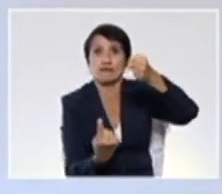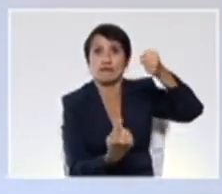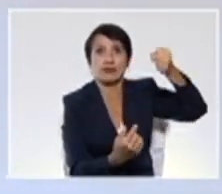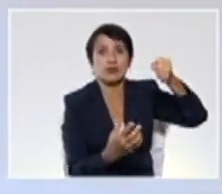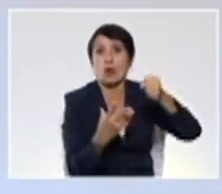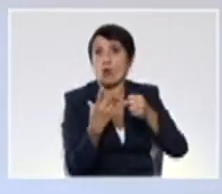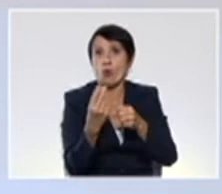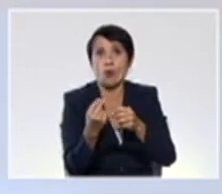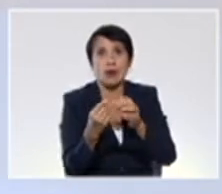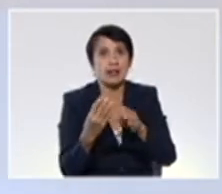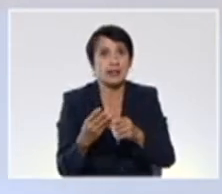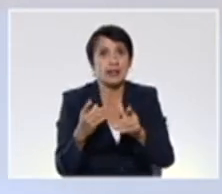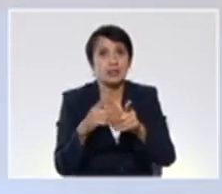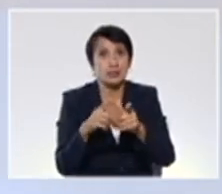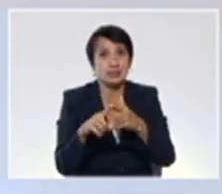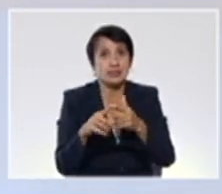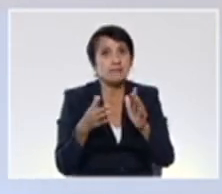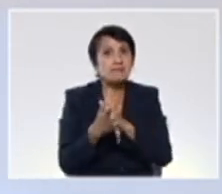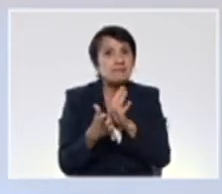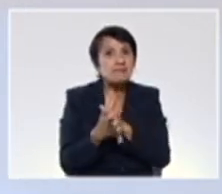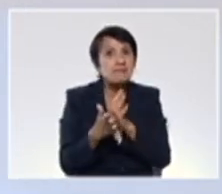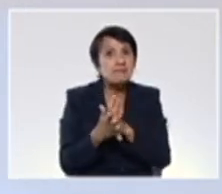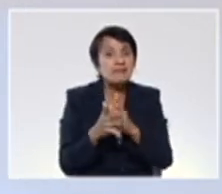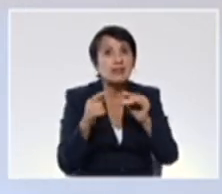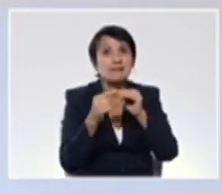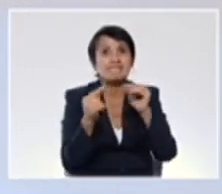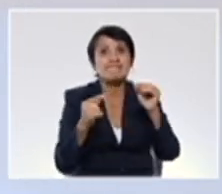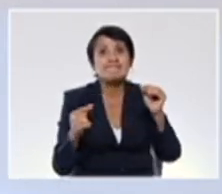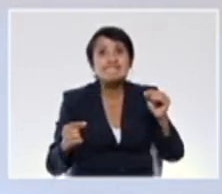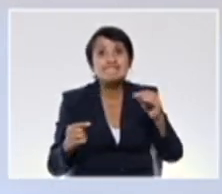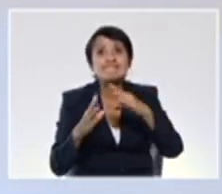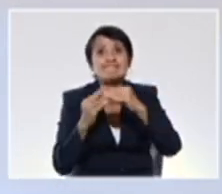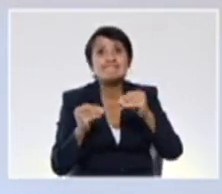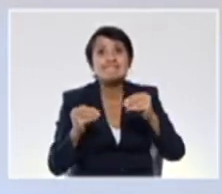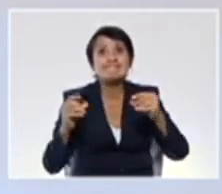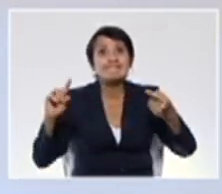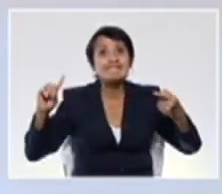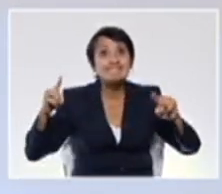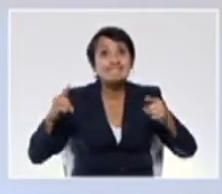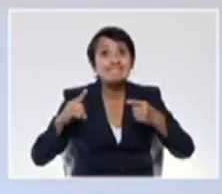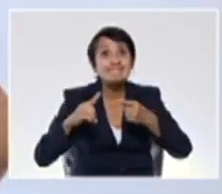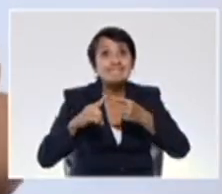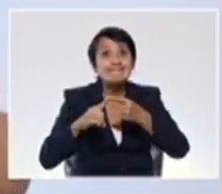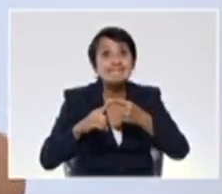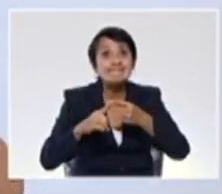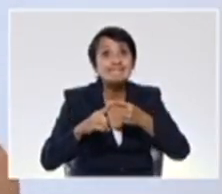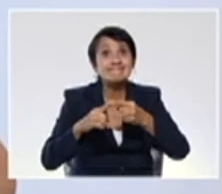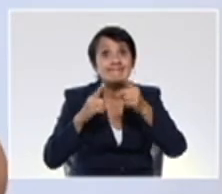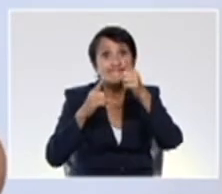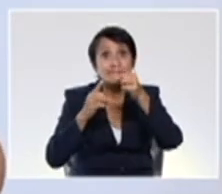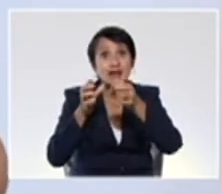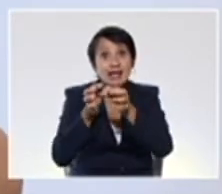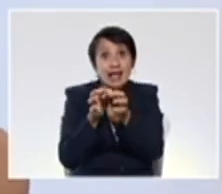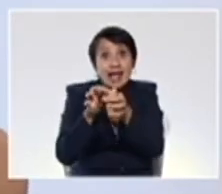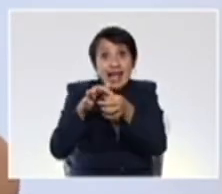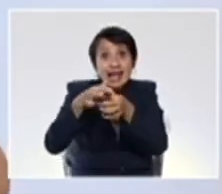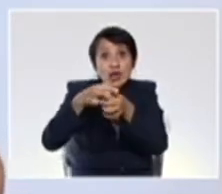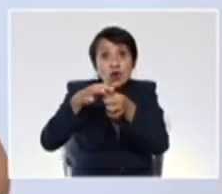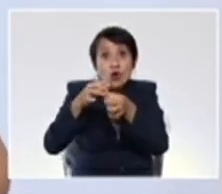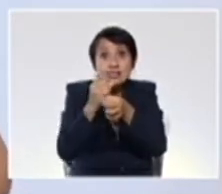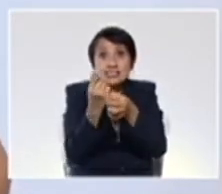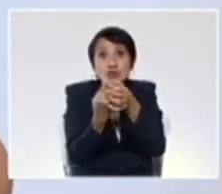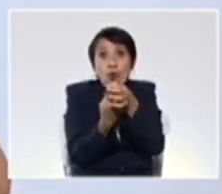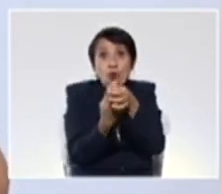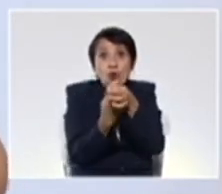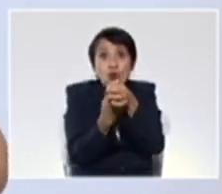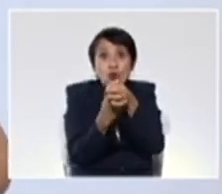quería mostrarles, pasa entonces ese efecto que sucede el desgaste. Si quieres, enfoca lo más que puedas allí, para que se pueda ver. Fíjense que